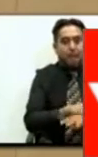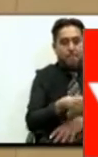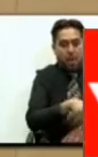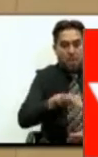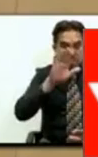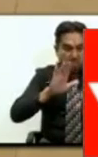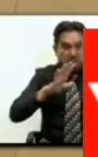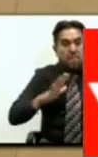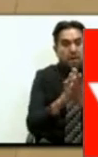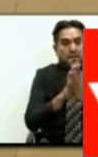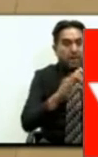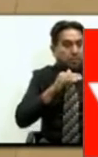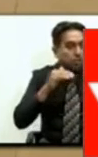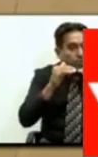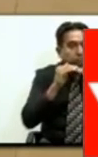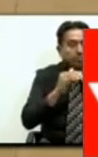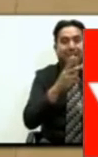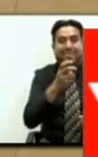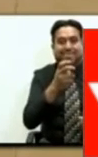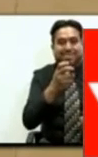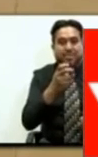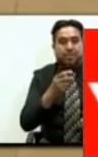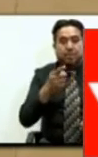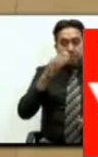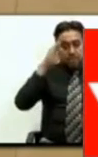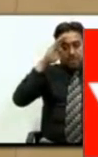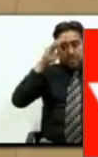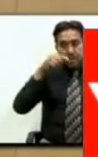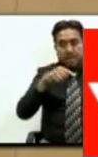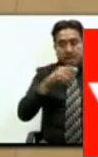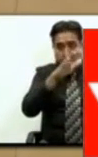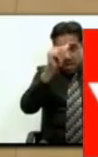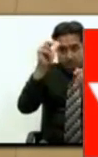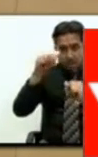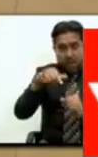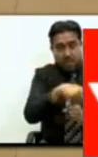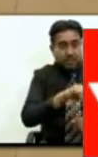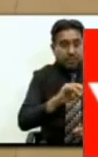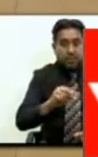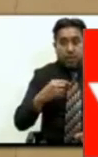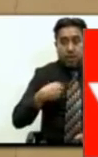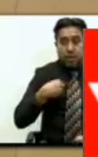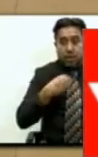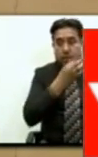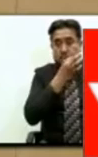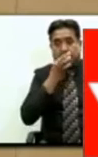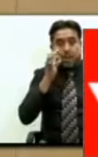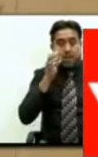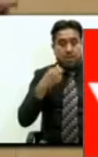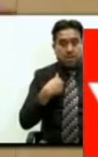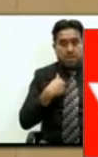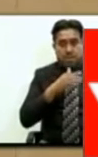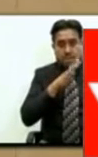no pidan que el hecho de que lleguemos a un consenso yo me tenga que guardar silencio o tenga que quedarme callada